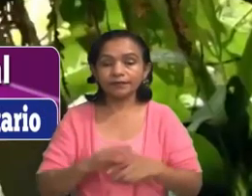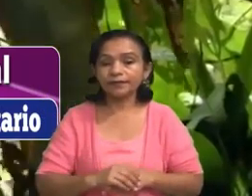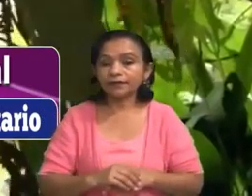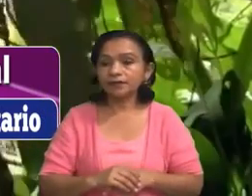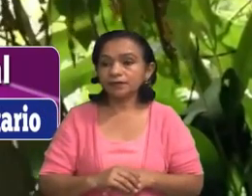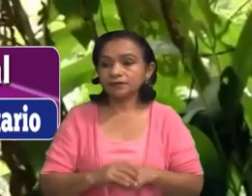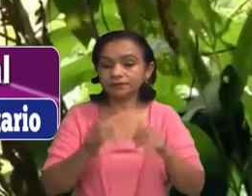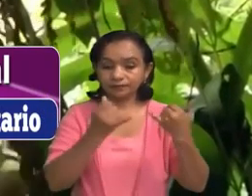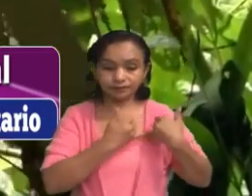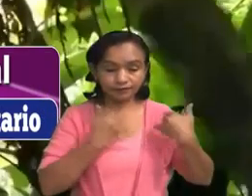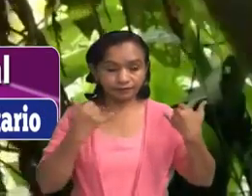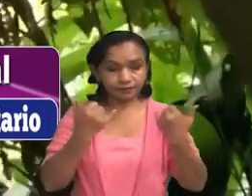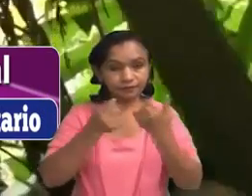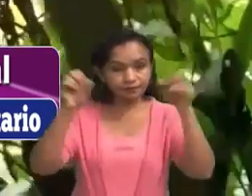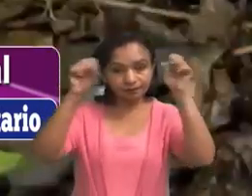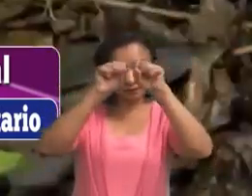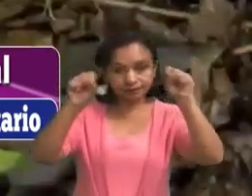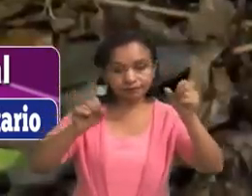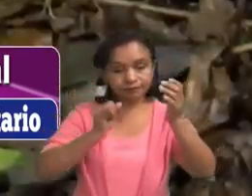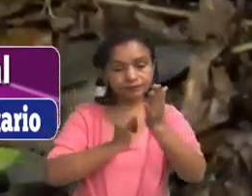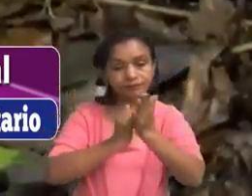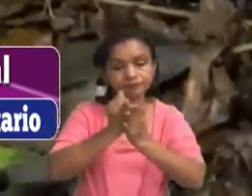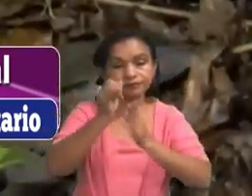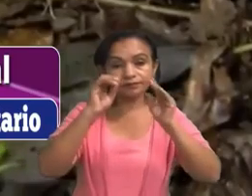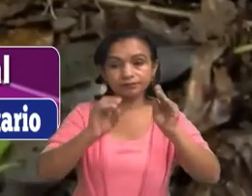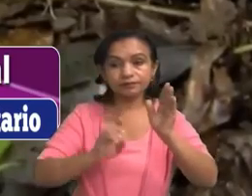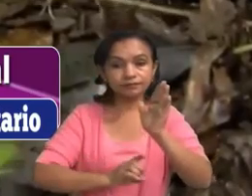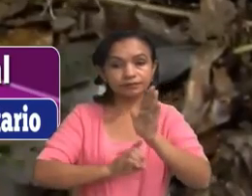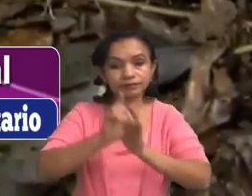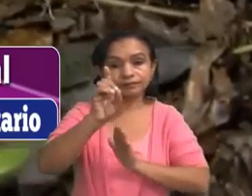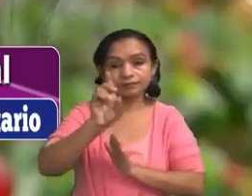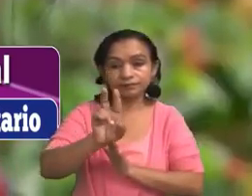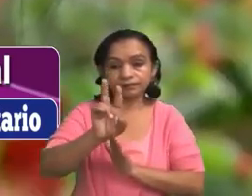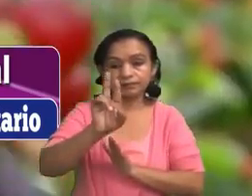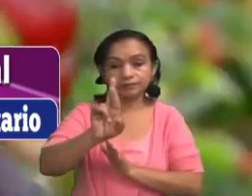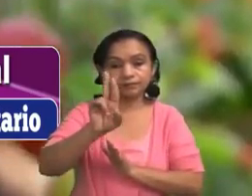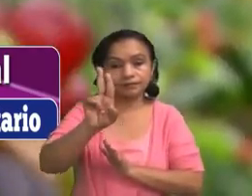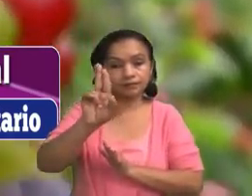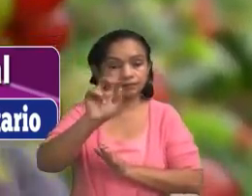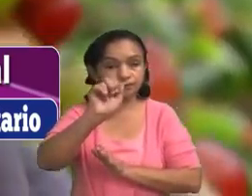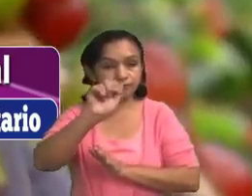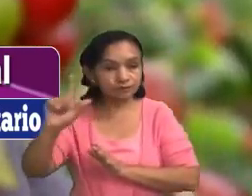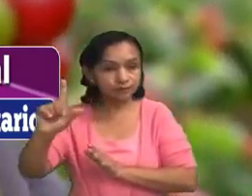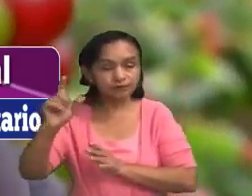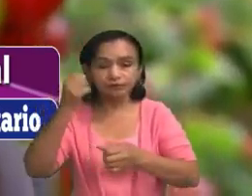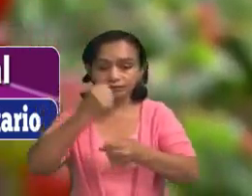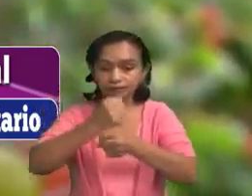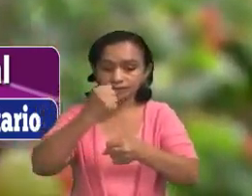del Instituto de Capacitación e Investigación en Desarrollo Rural. Entonces, por ejemplo, nosotros hemos